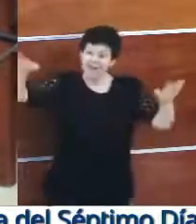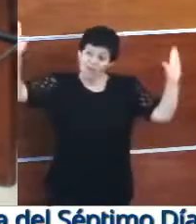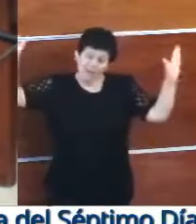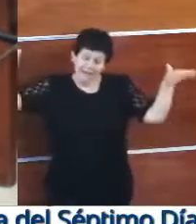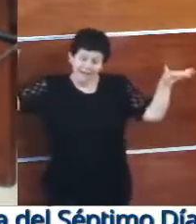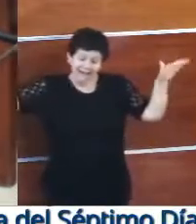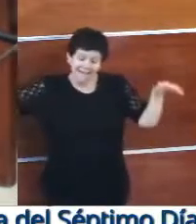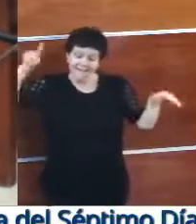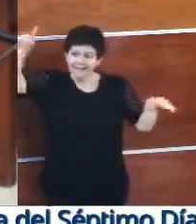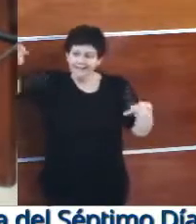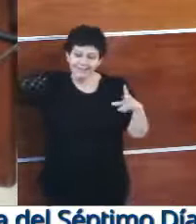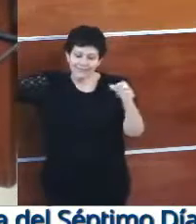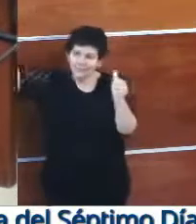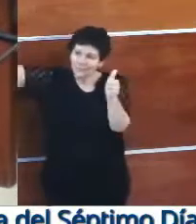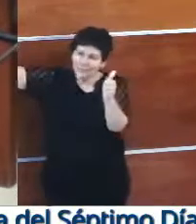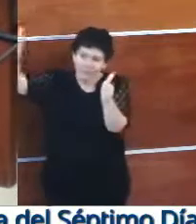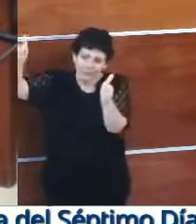ángeles.